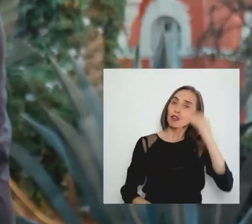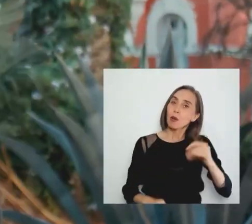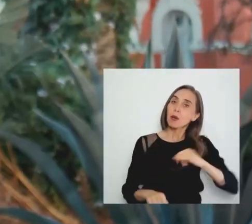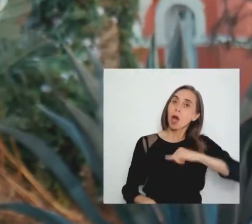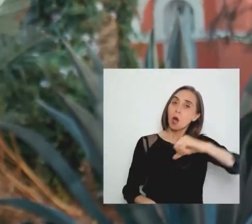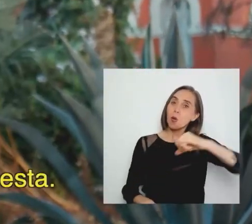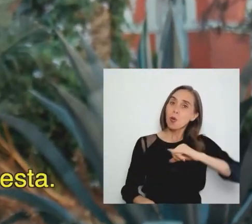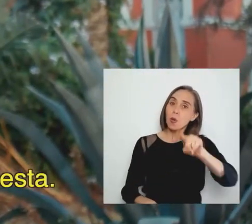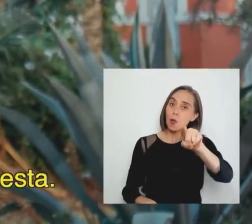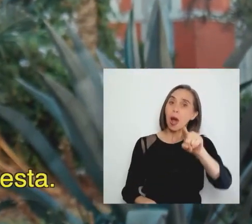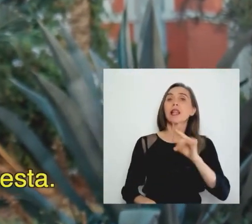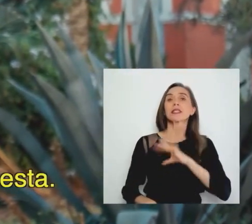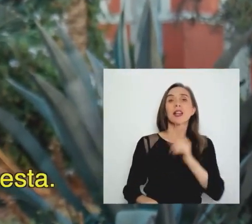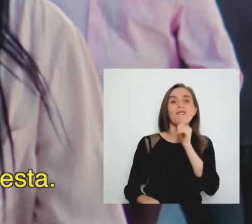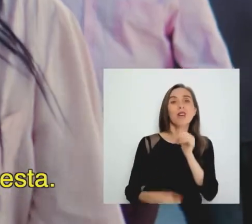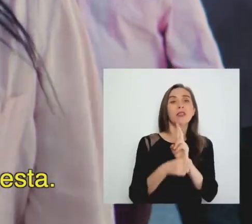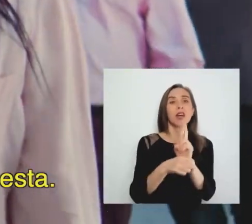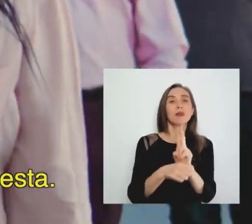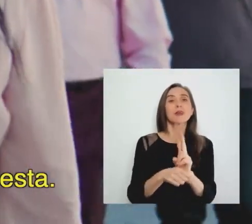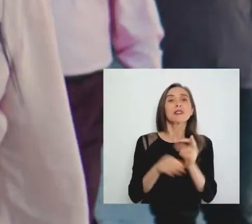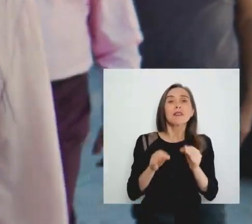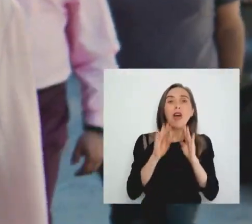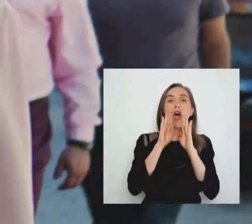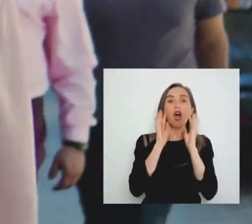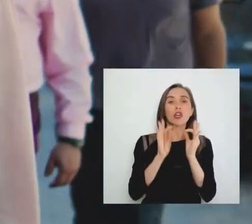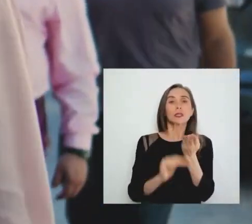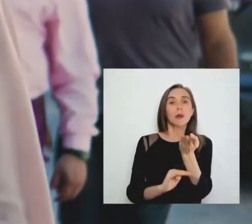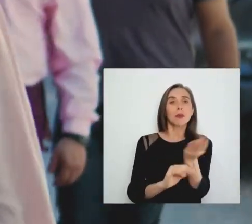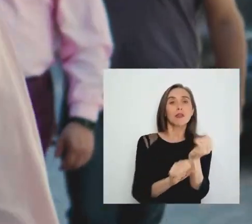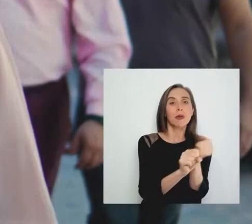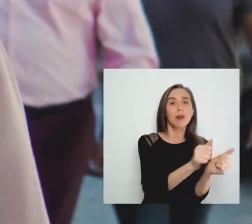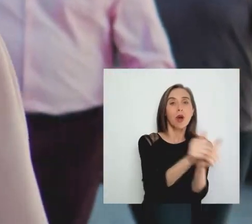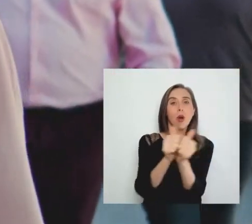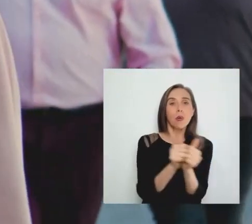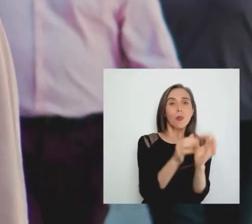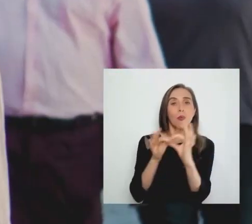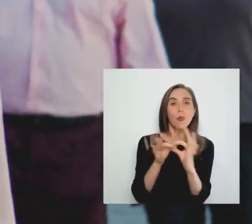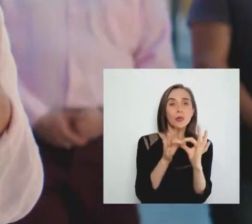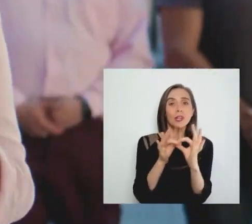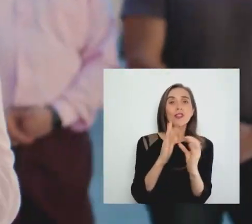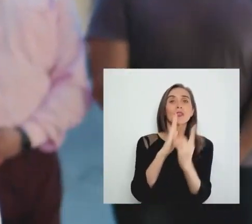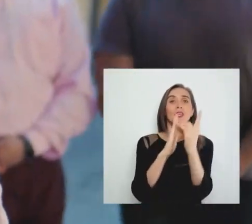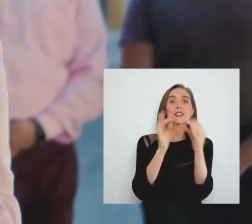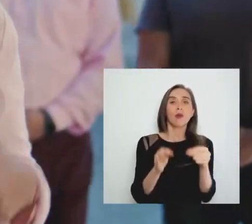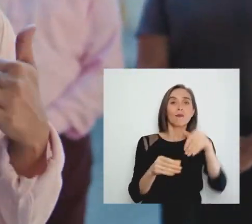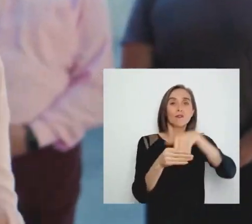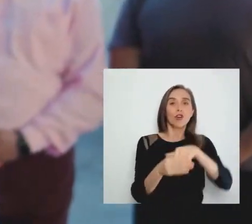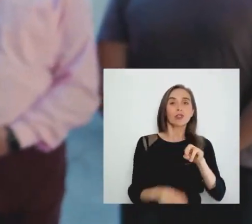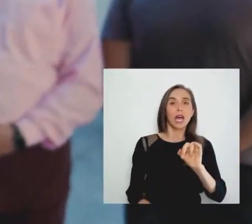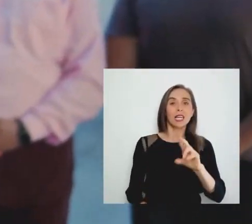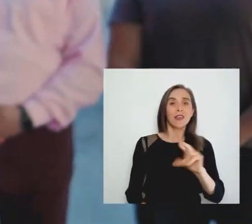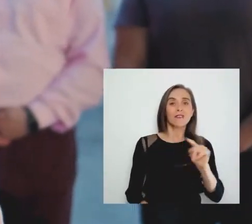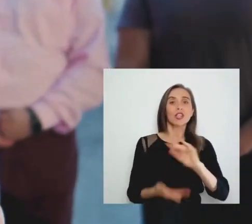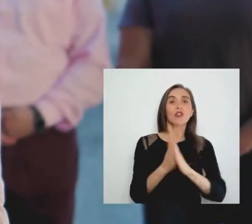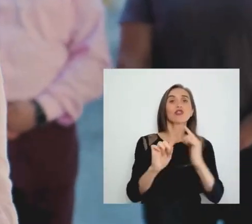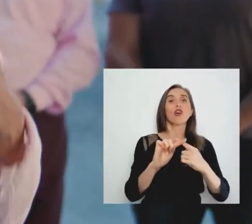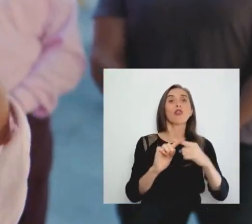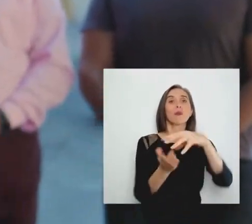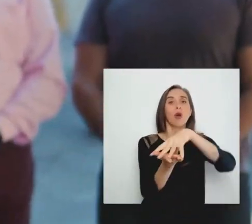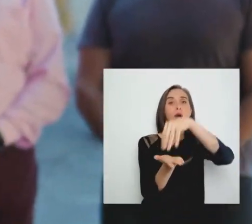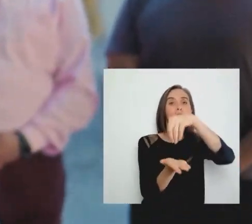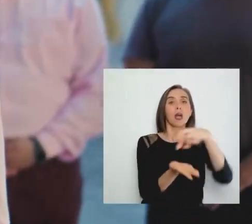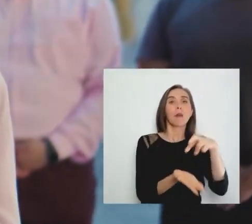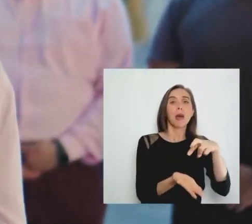convencida al igual que tú que chile le falta representatividad honesta les pido trabajemos unidos por un desarrollo justo riveros todo por arica y